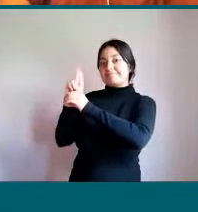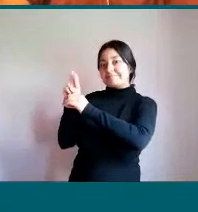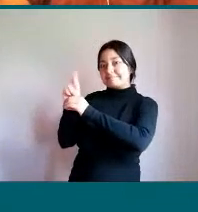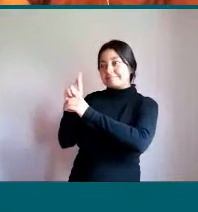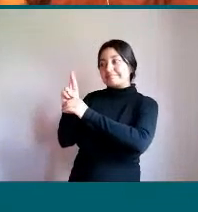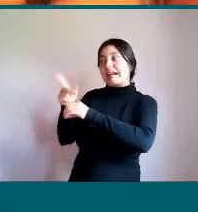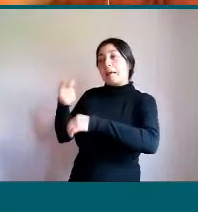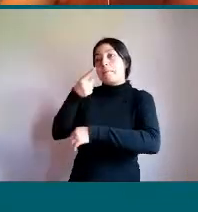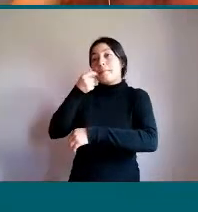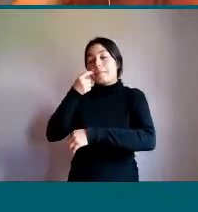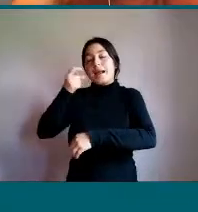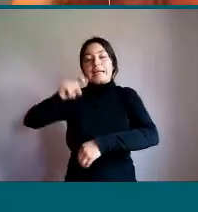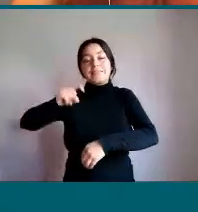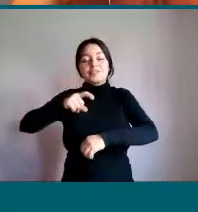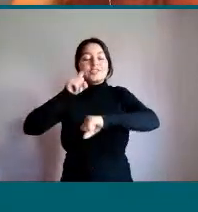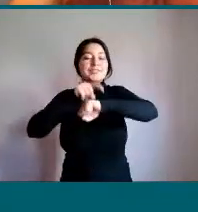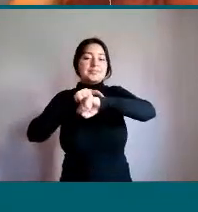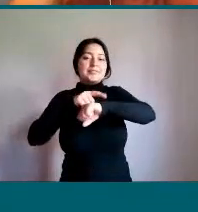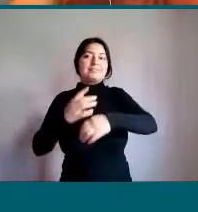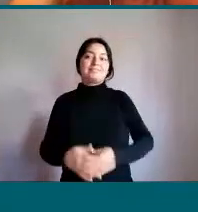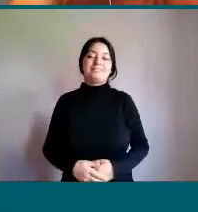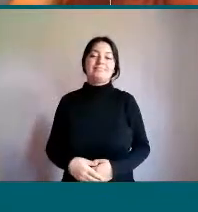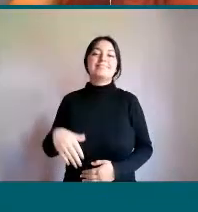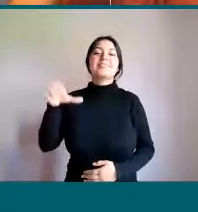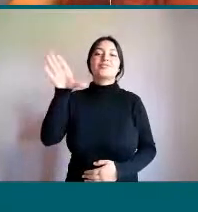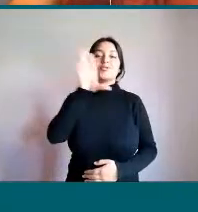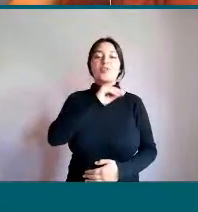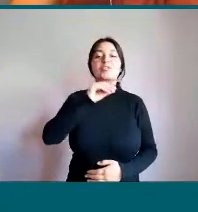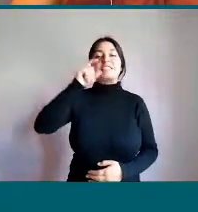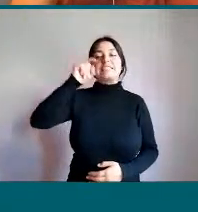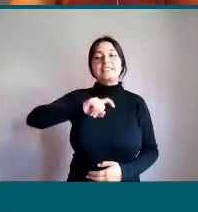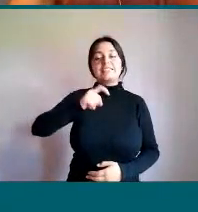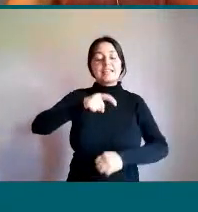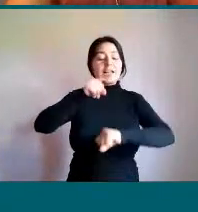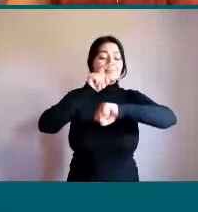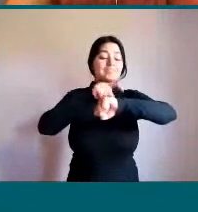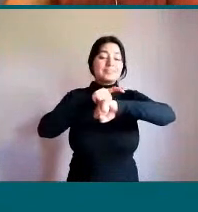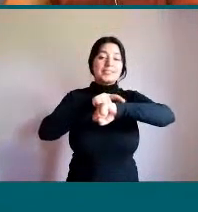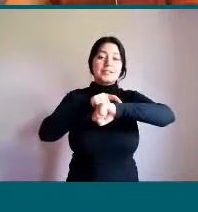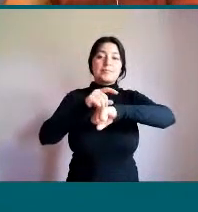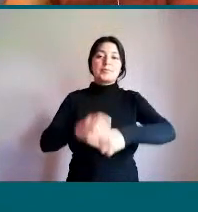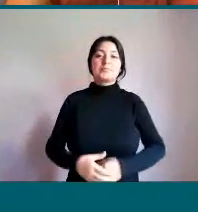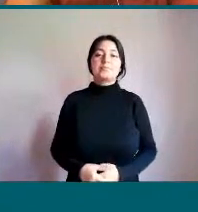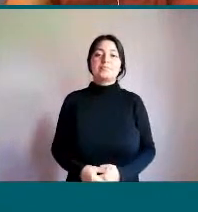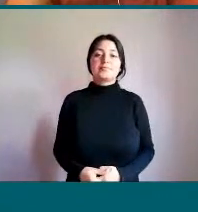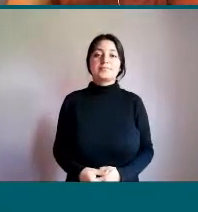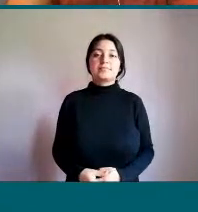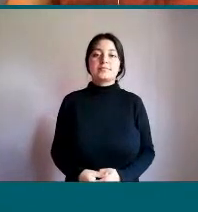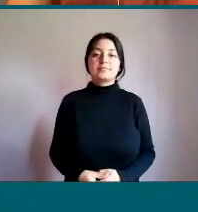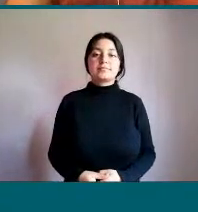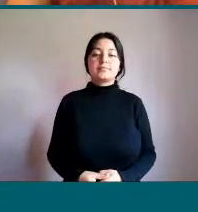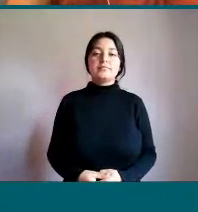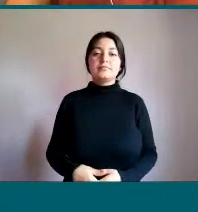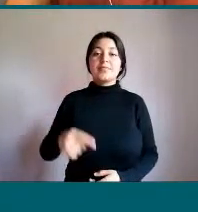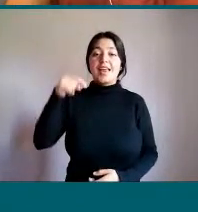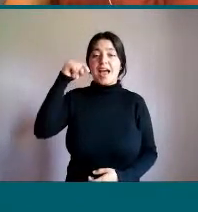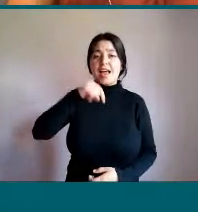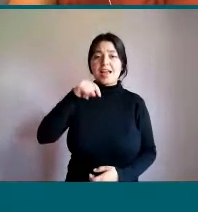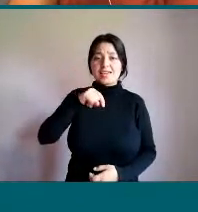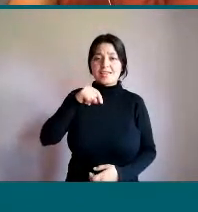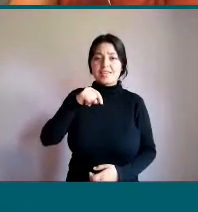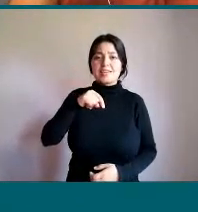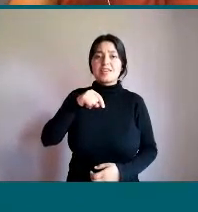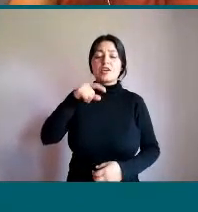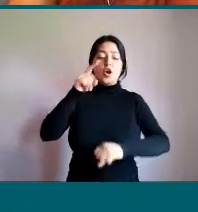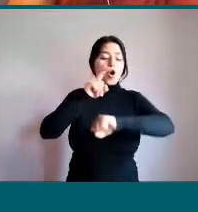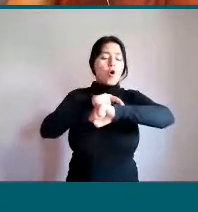tiempo, y pues así nos pasa a todos, todos necesitamos y tenemos nuestro tiempo. Es que aquí estamos ya, son 10:20 de la